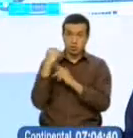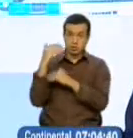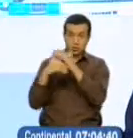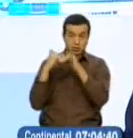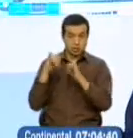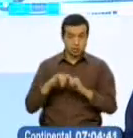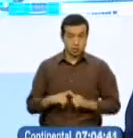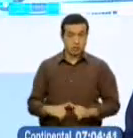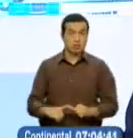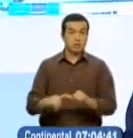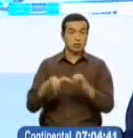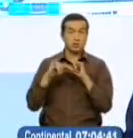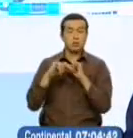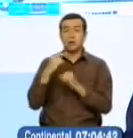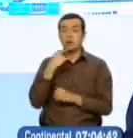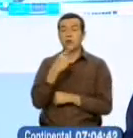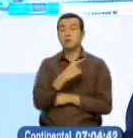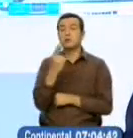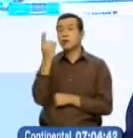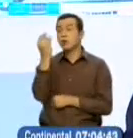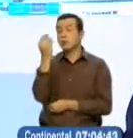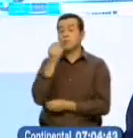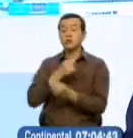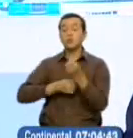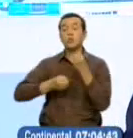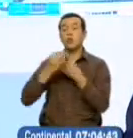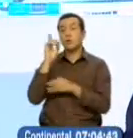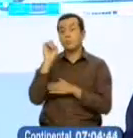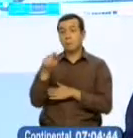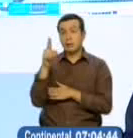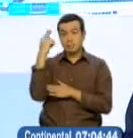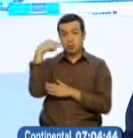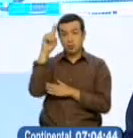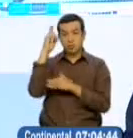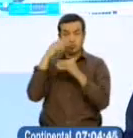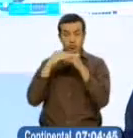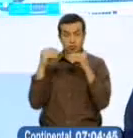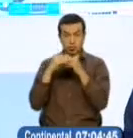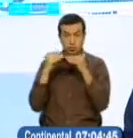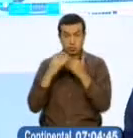días, se espera una inversión de alrededor de 1.000 millones de dólares.